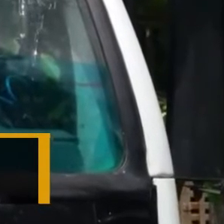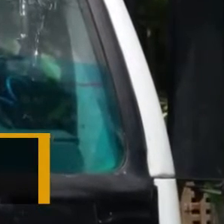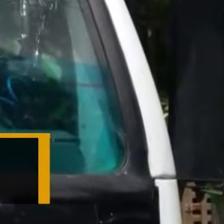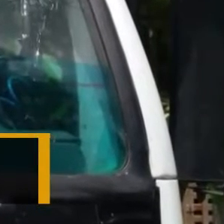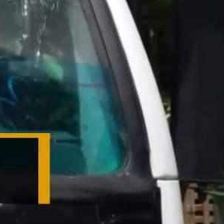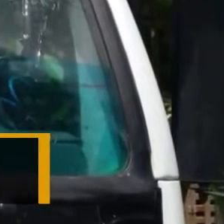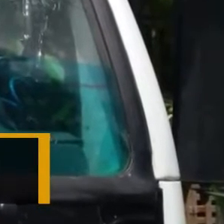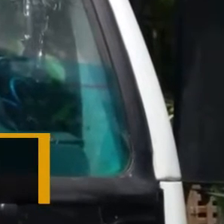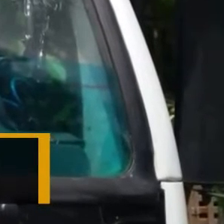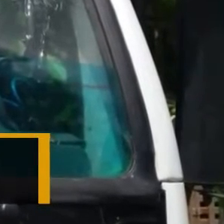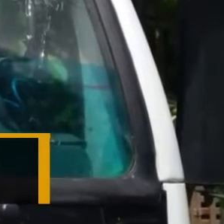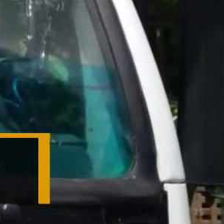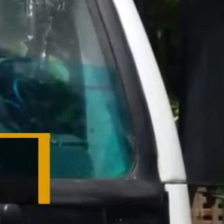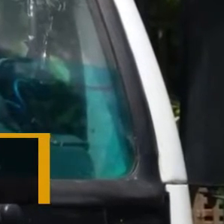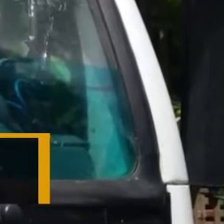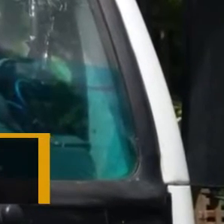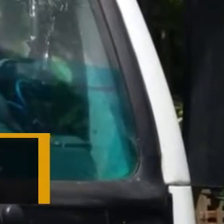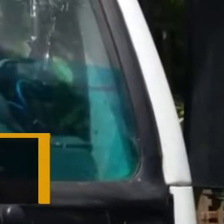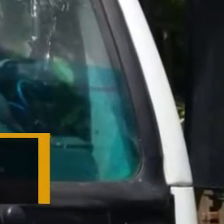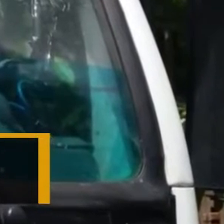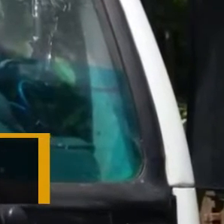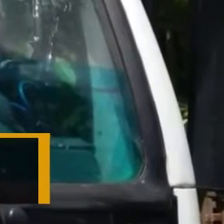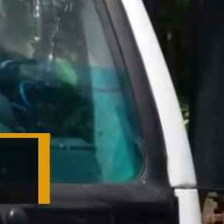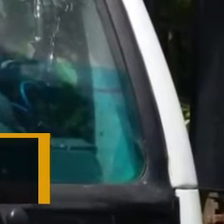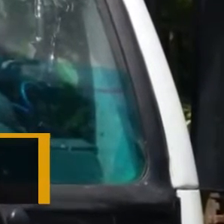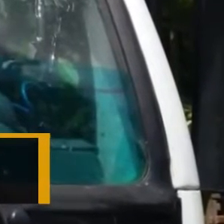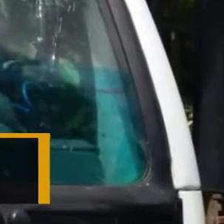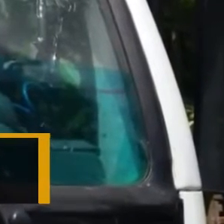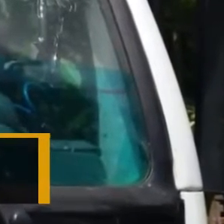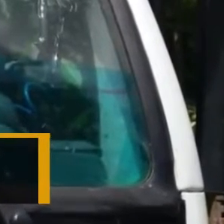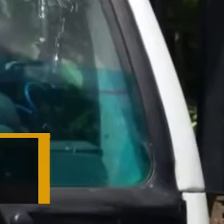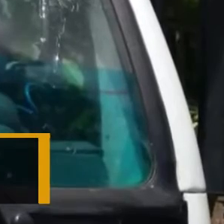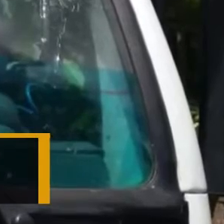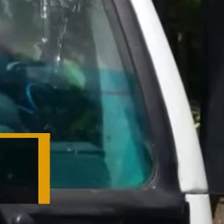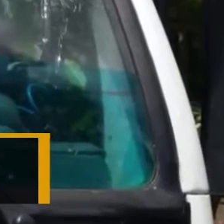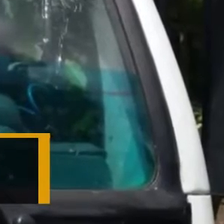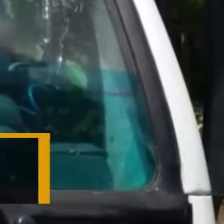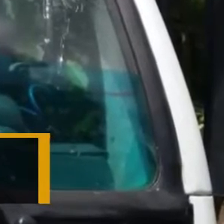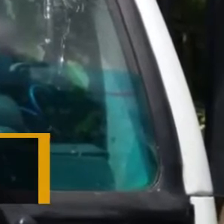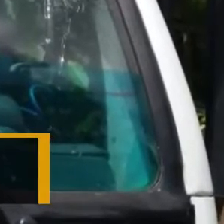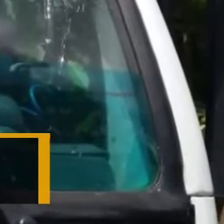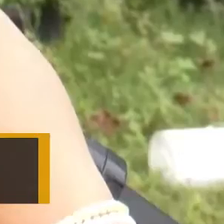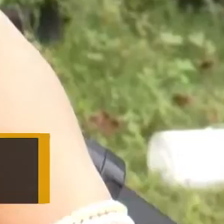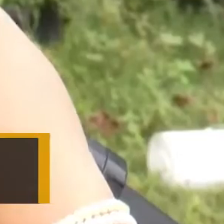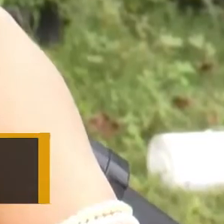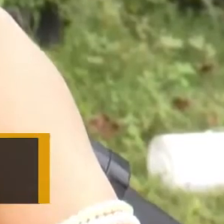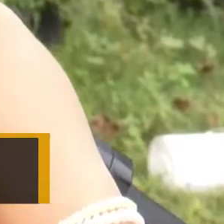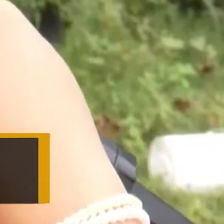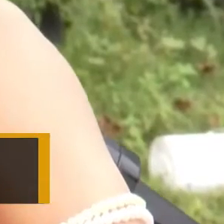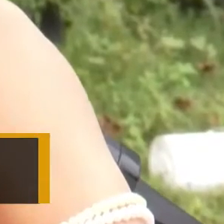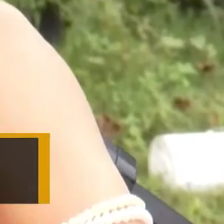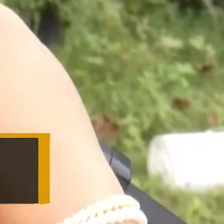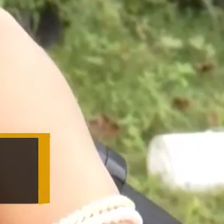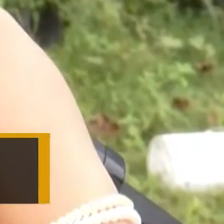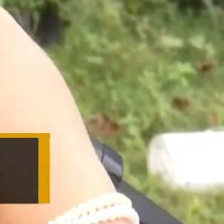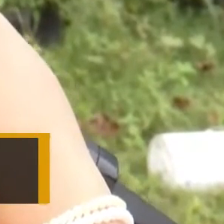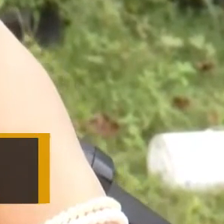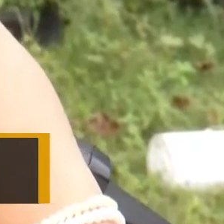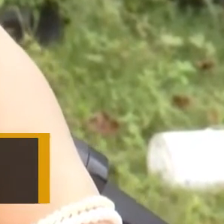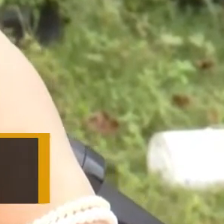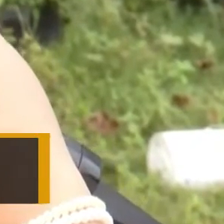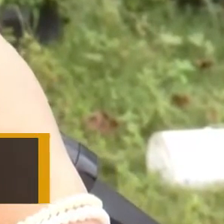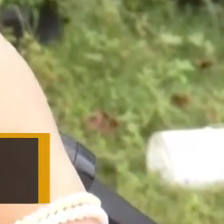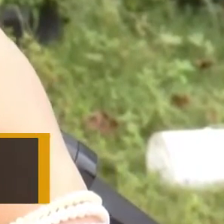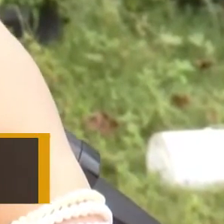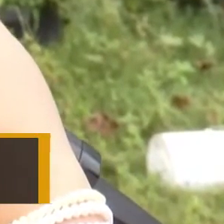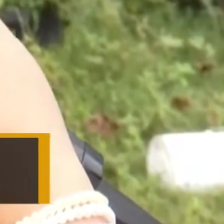solamente pasó eso, también nos han robado. Aquí incluso en mi parcela se metieron hace como 4 meses, se robaron aproximadamente 1.500.000